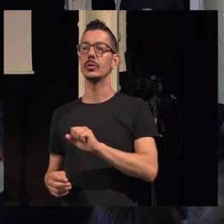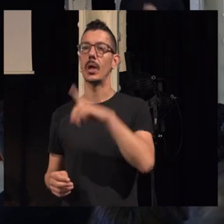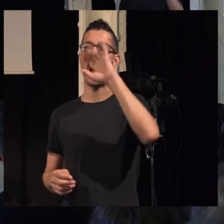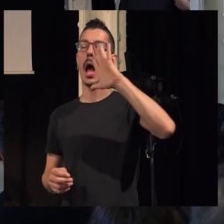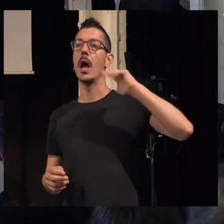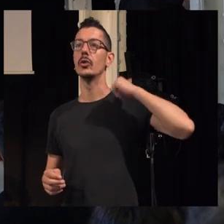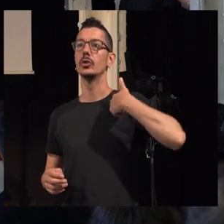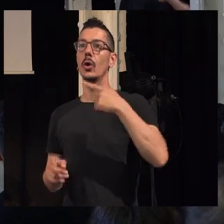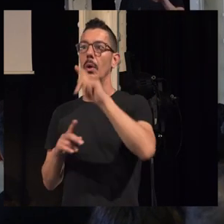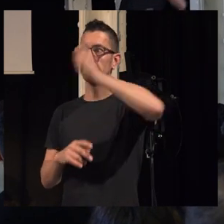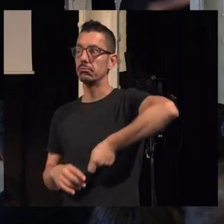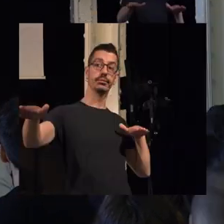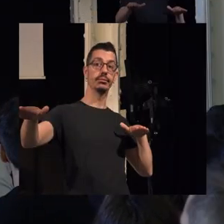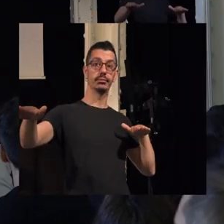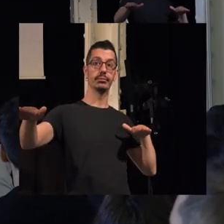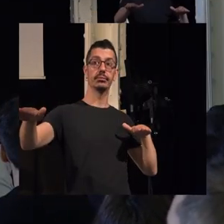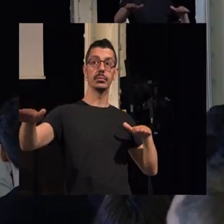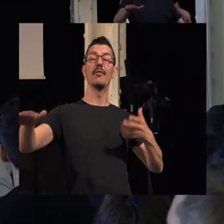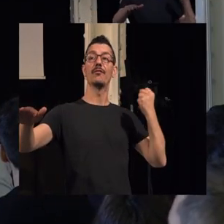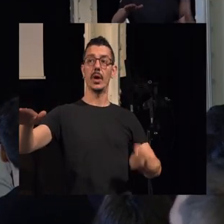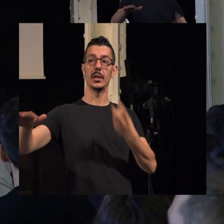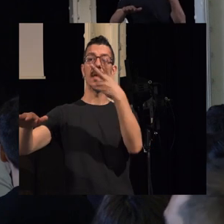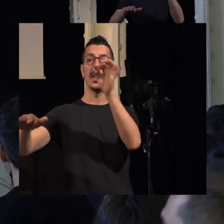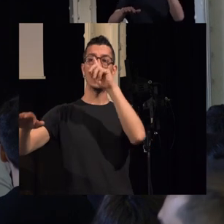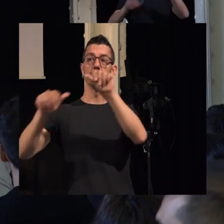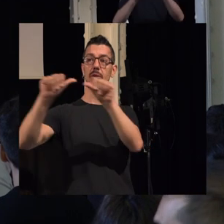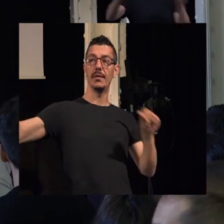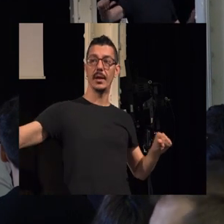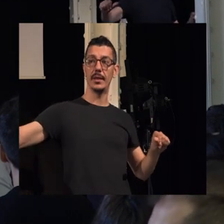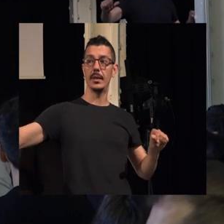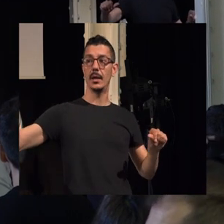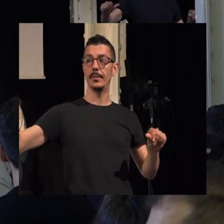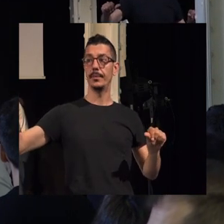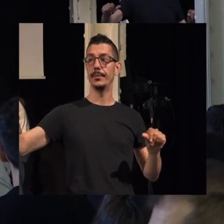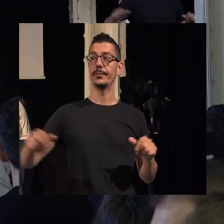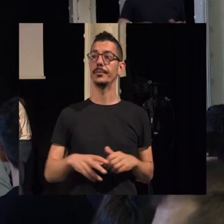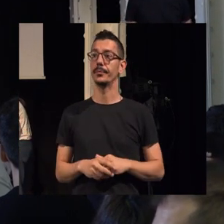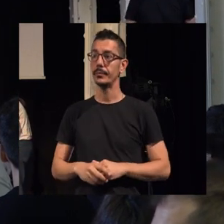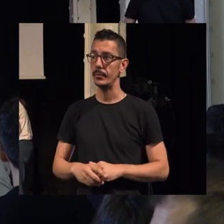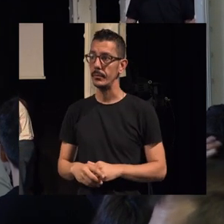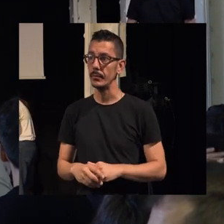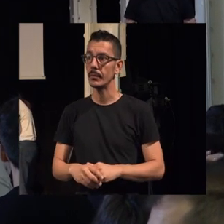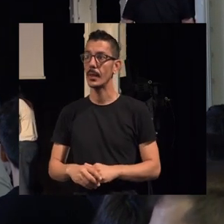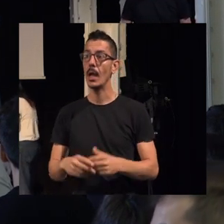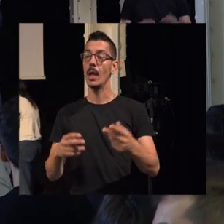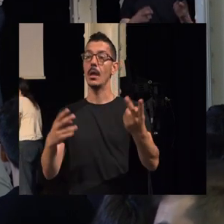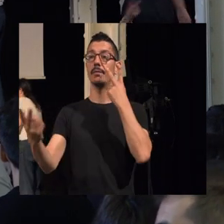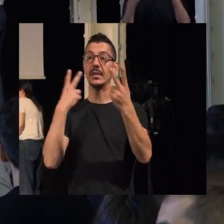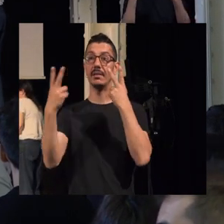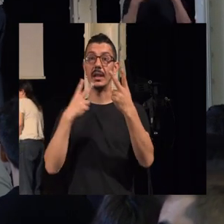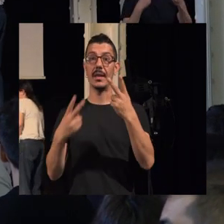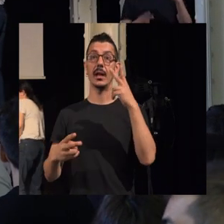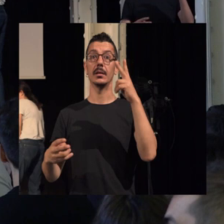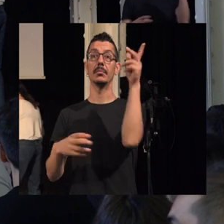admiro mucho y me siento muy pequeñito. Los fenómenos de visibilidad de figuras públicas que teníais en los años